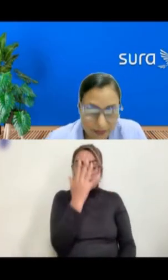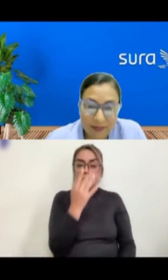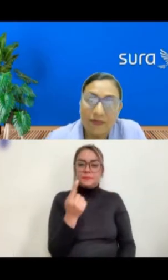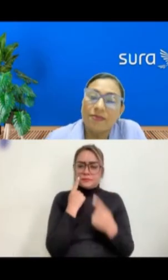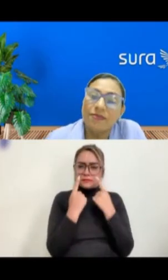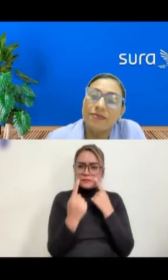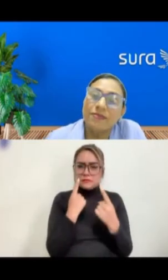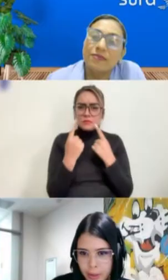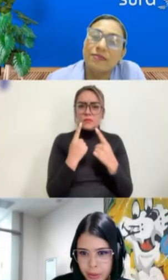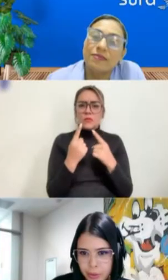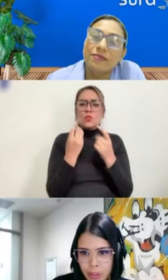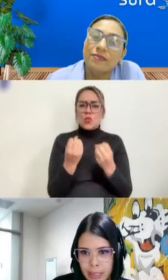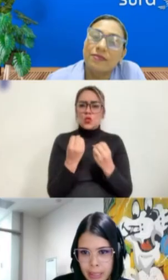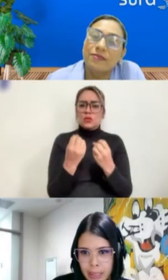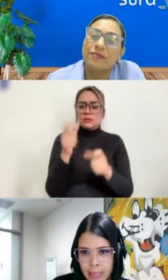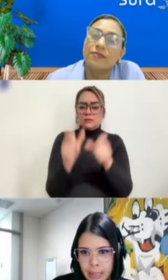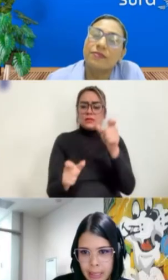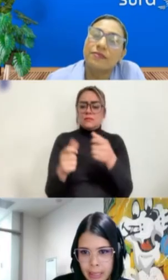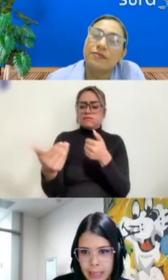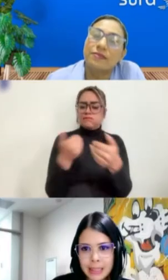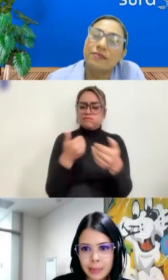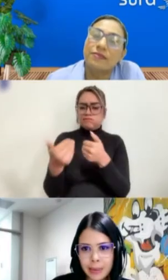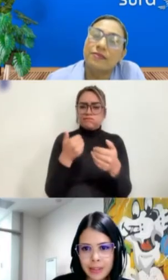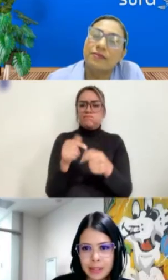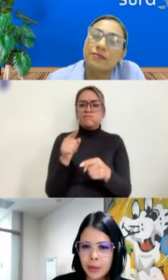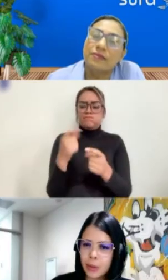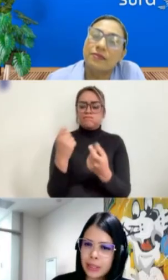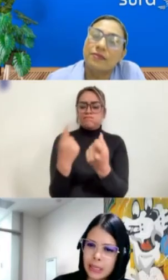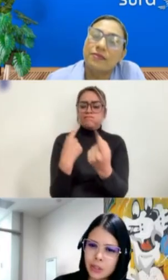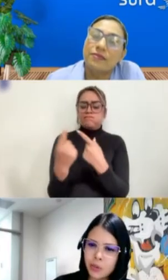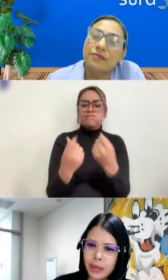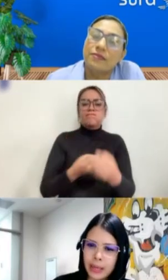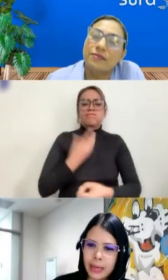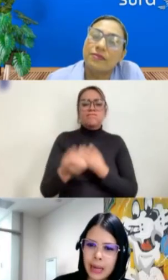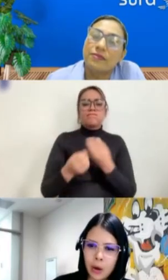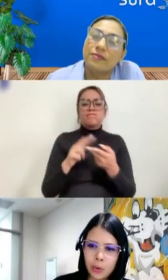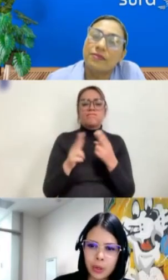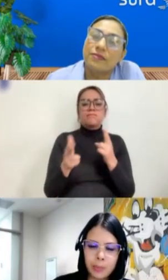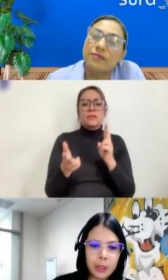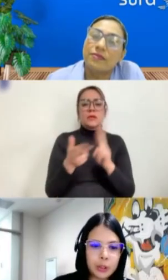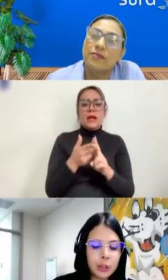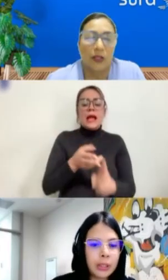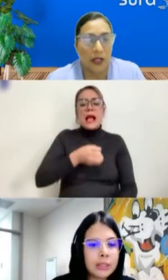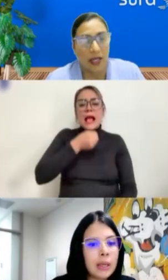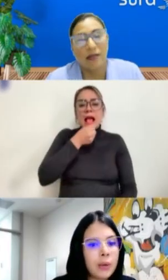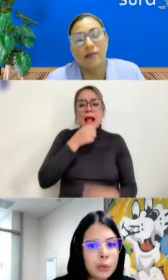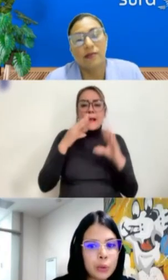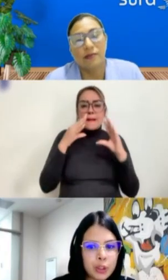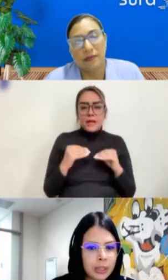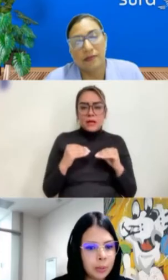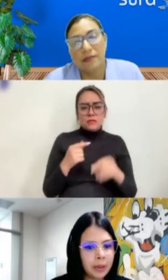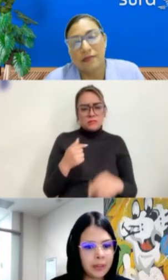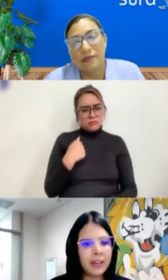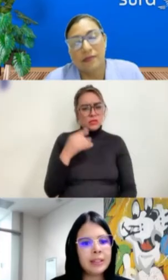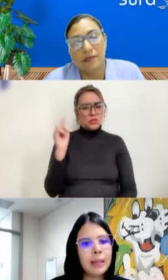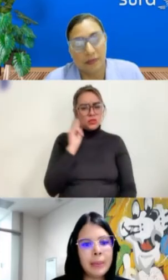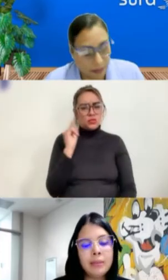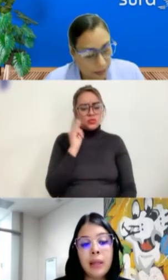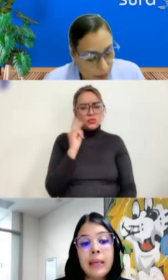que tenemos varios usuarios que nos están manifestando que se les fue el audio, pero yo te he estado